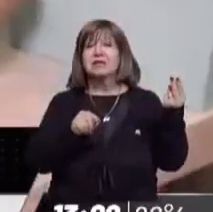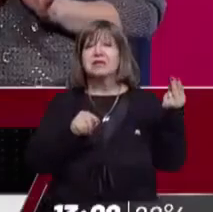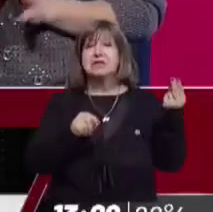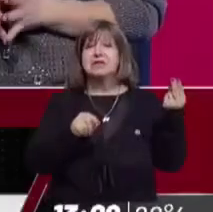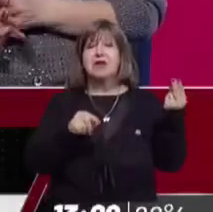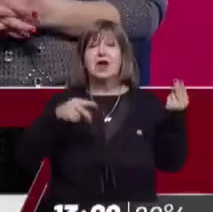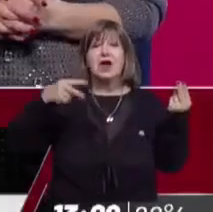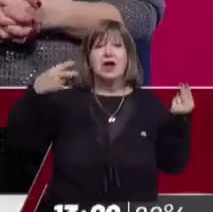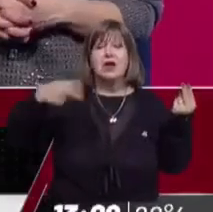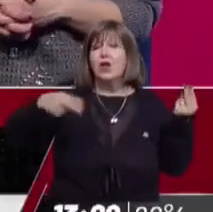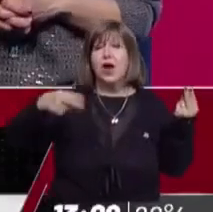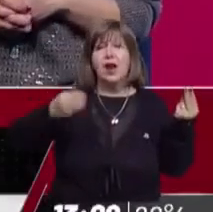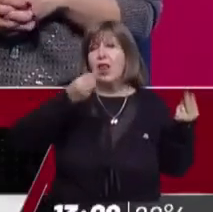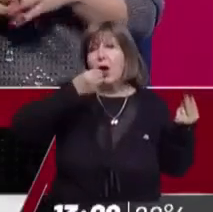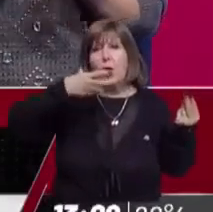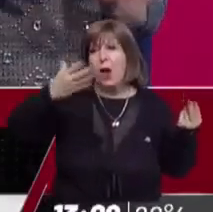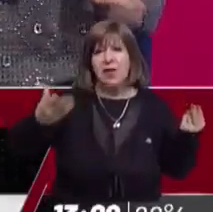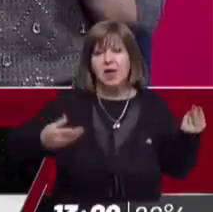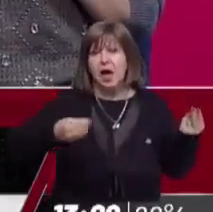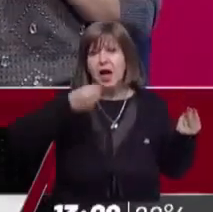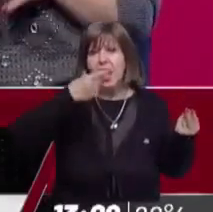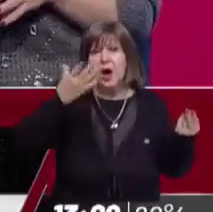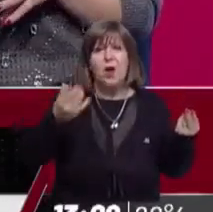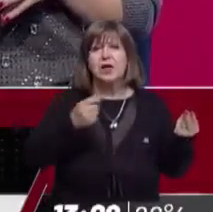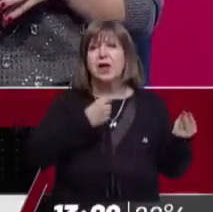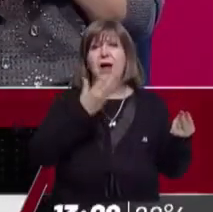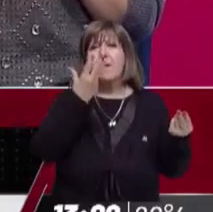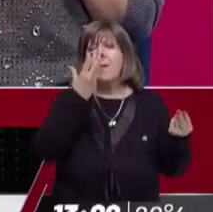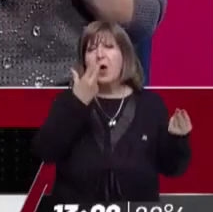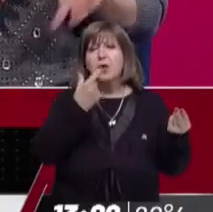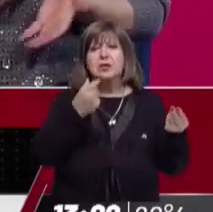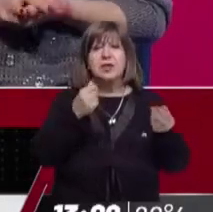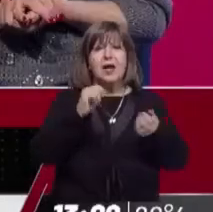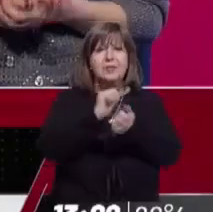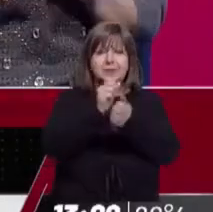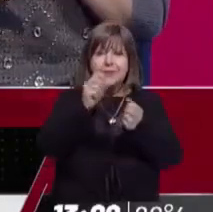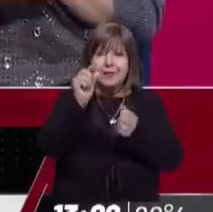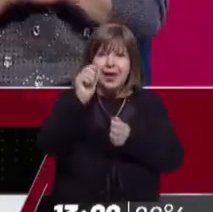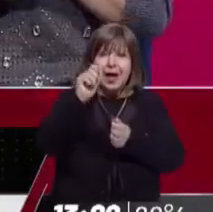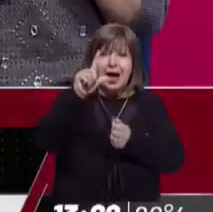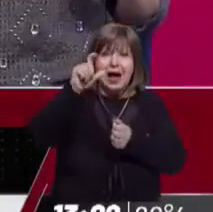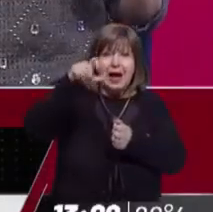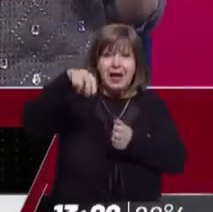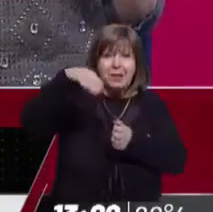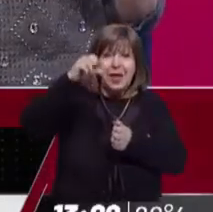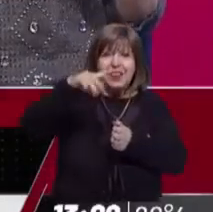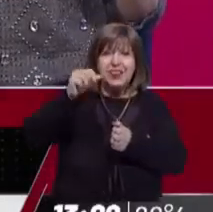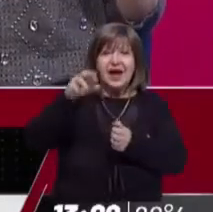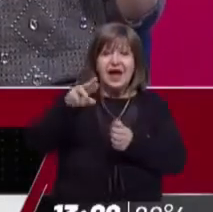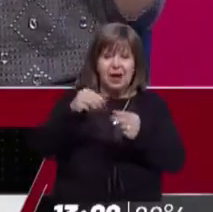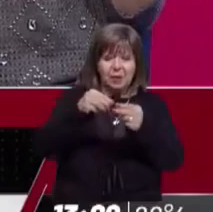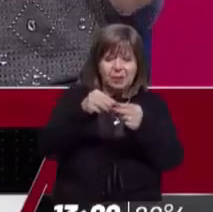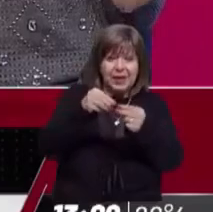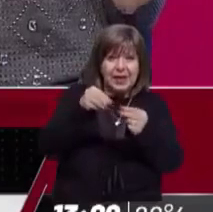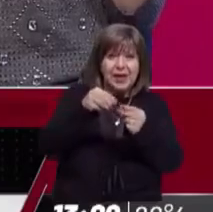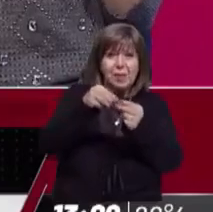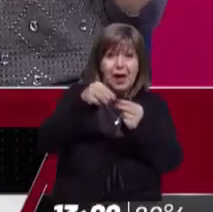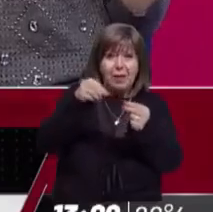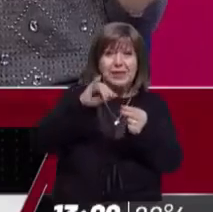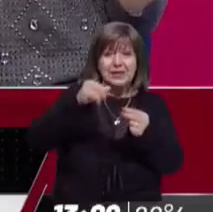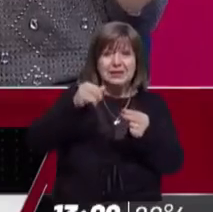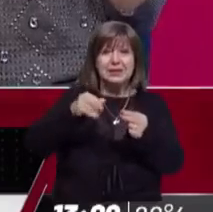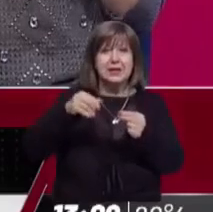yo, Juli, tenés cualquiera que tenga almendra con salud. Chocolate. O sea, chocolate con almendras. No me traigas con maní.